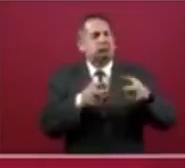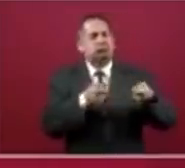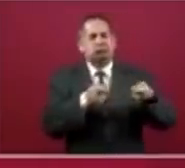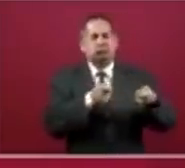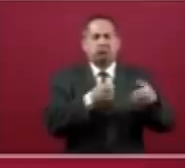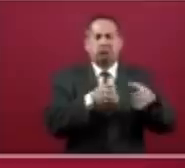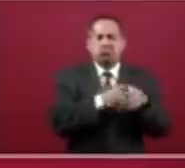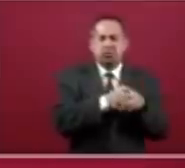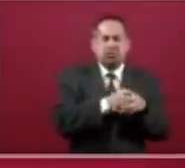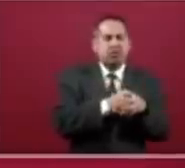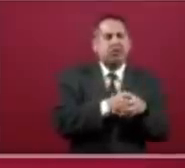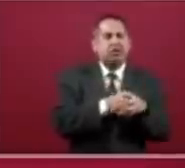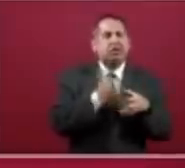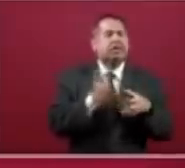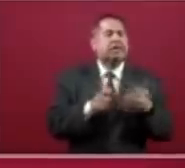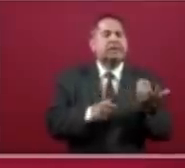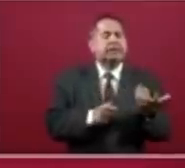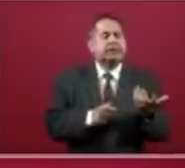por